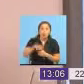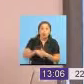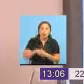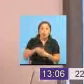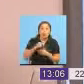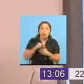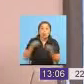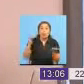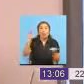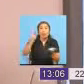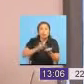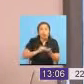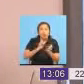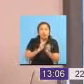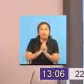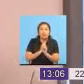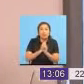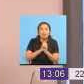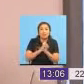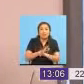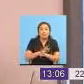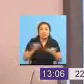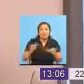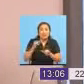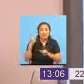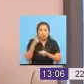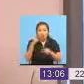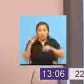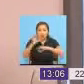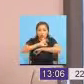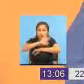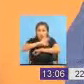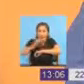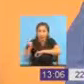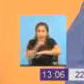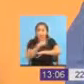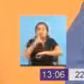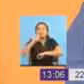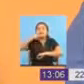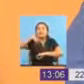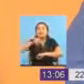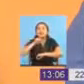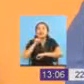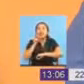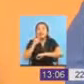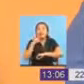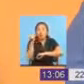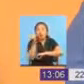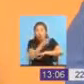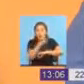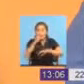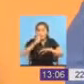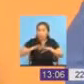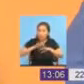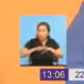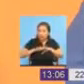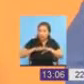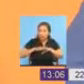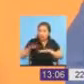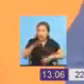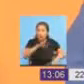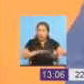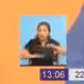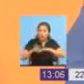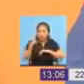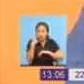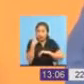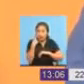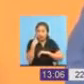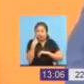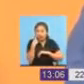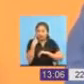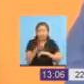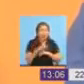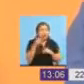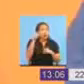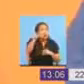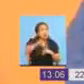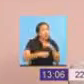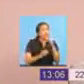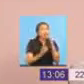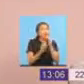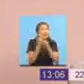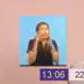y ampliando con el arquitecto marco santo quien es el director de planificación de la municipalidad que se va a producir